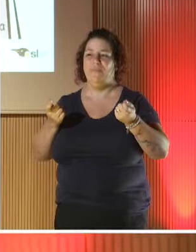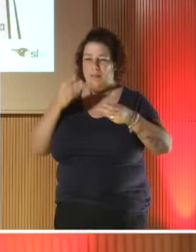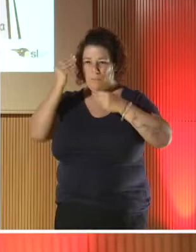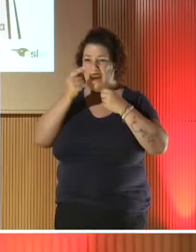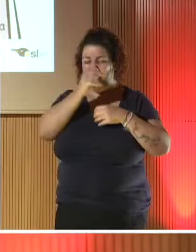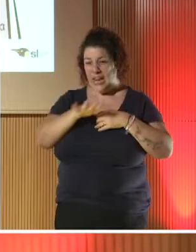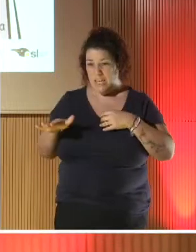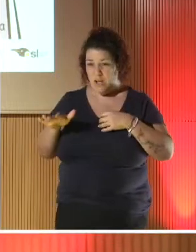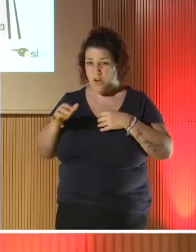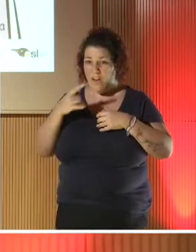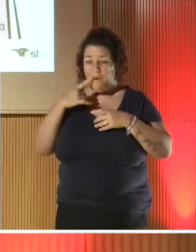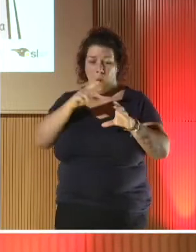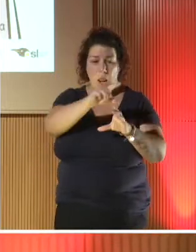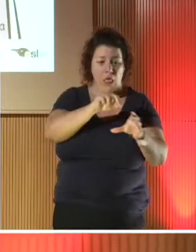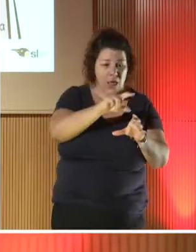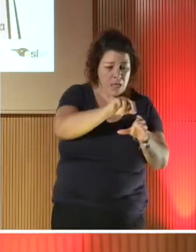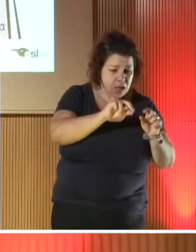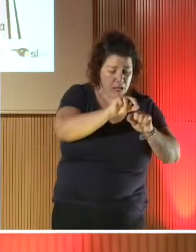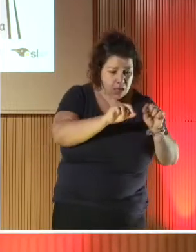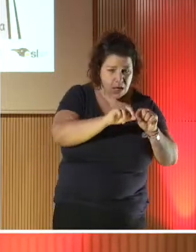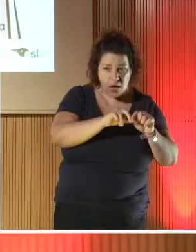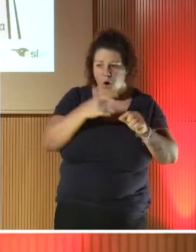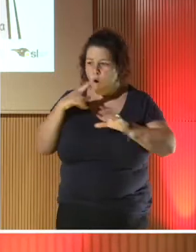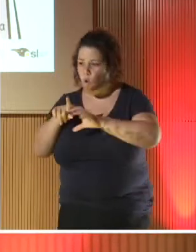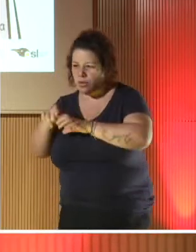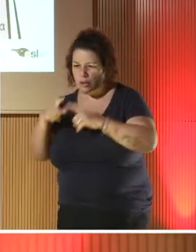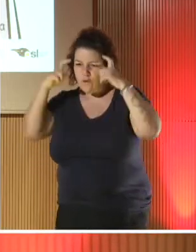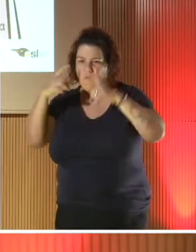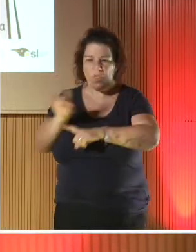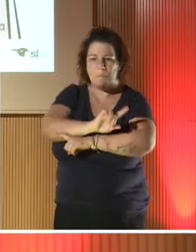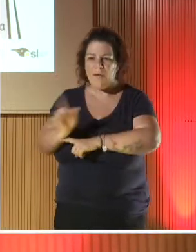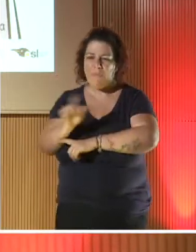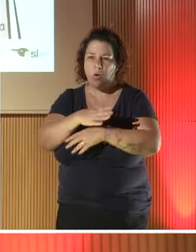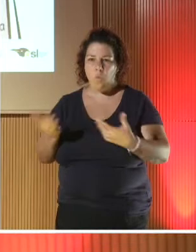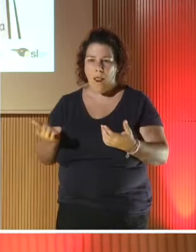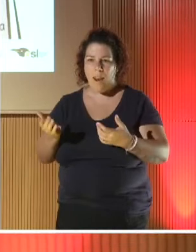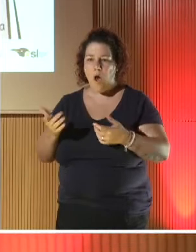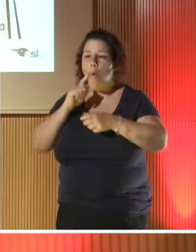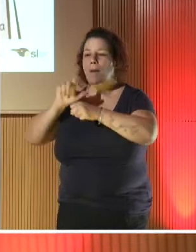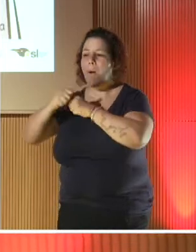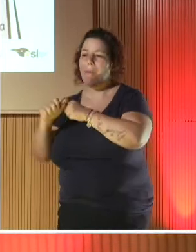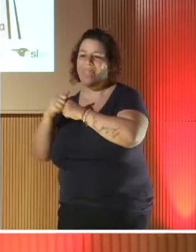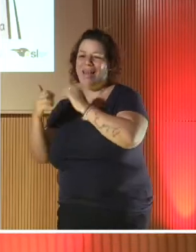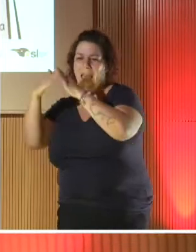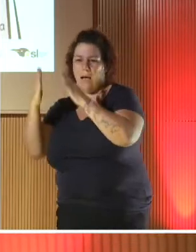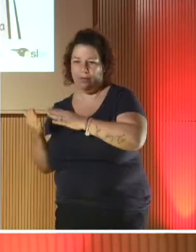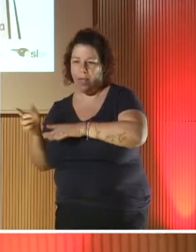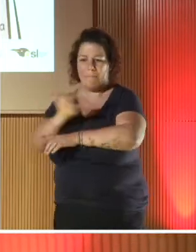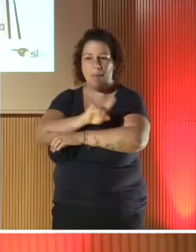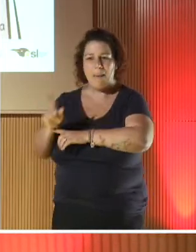a esforzar más en usar la pinza, en encaje en el centro o en coger gusanito o pelar una mandarina en su casa?